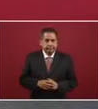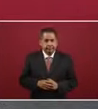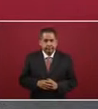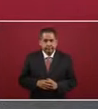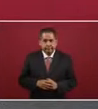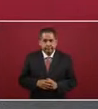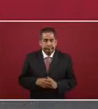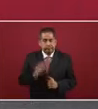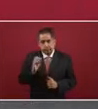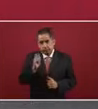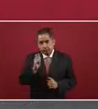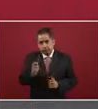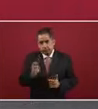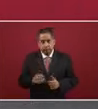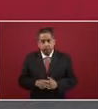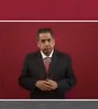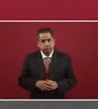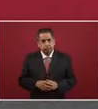de repente